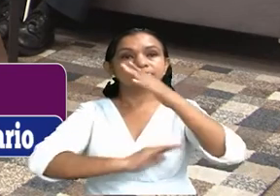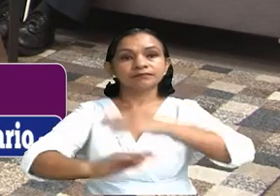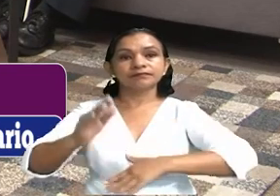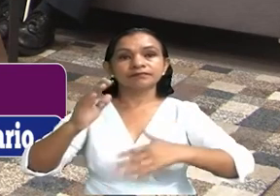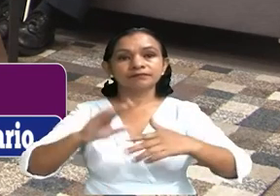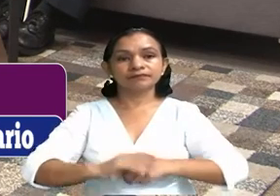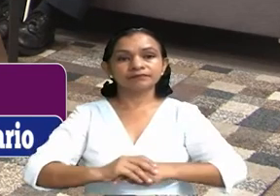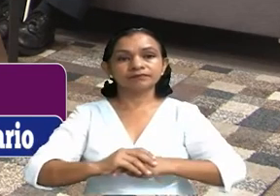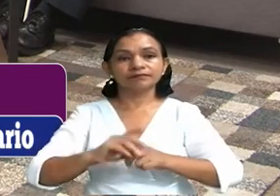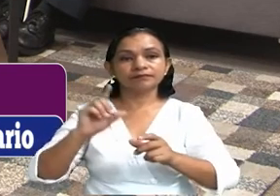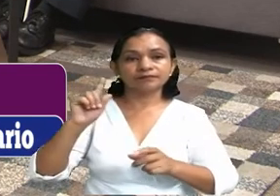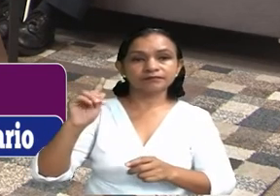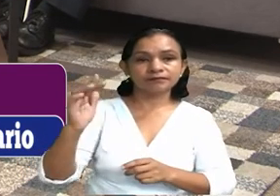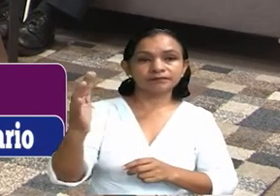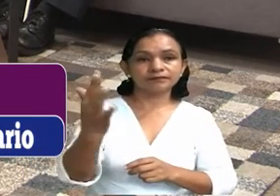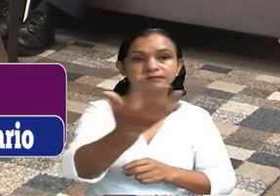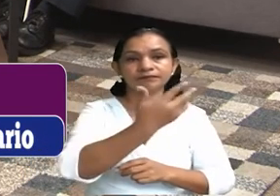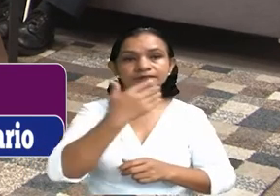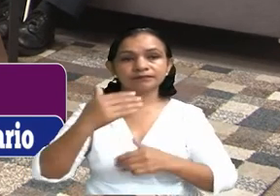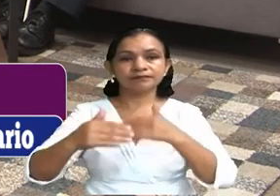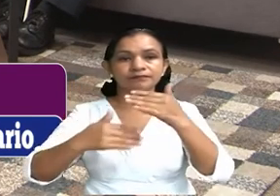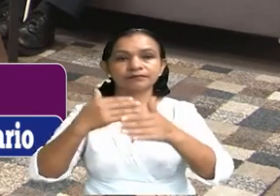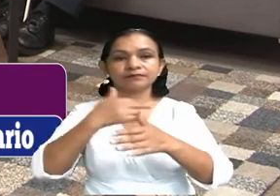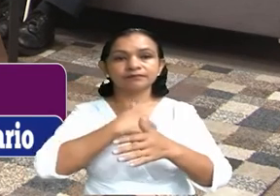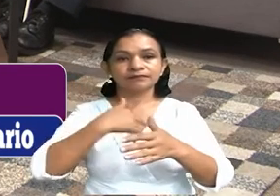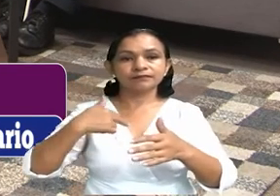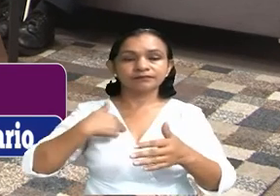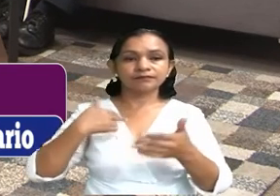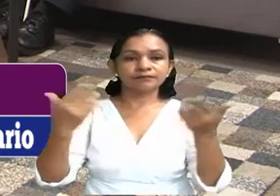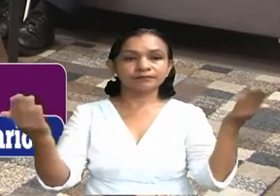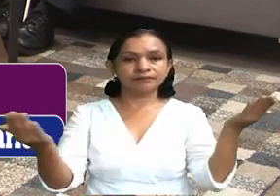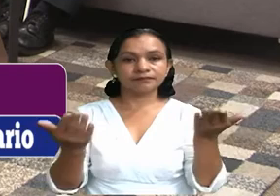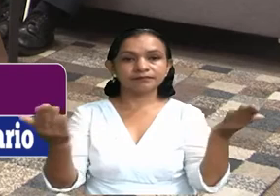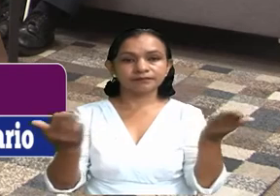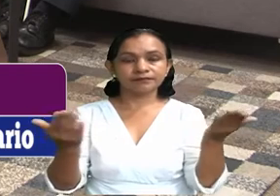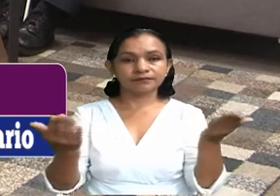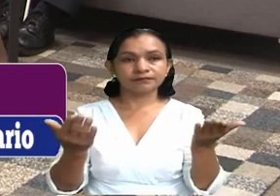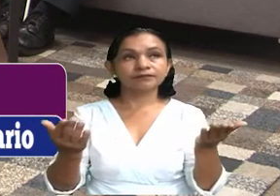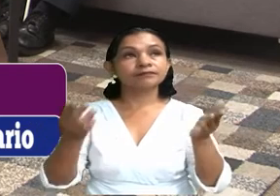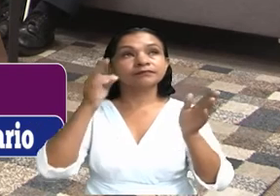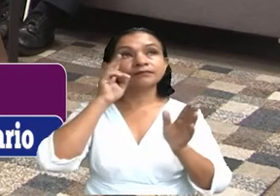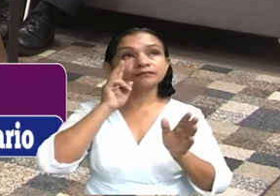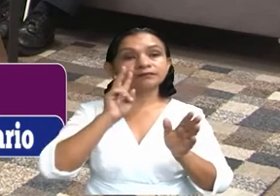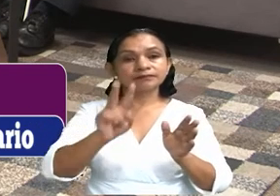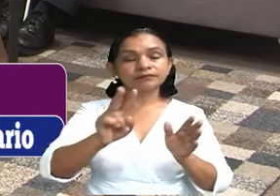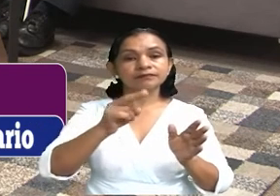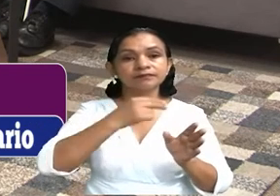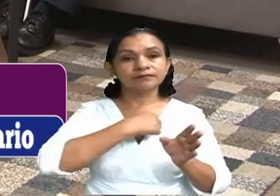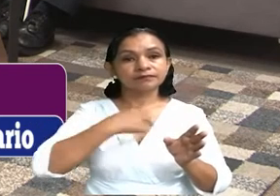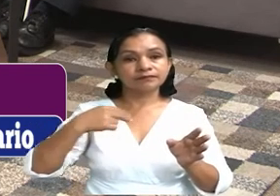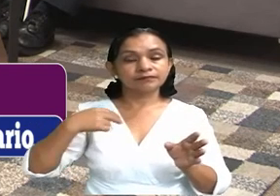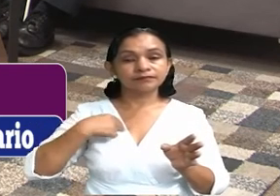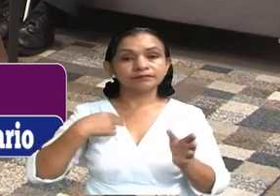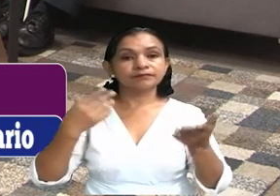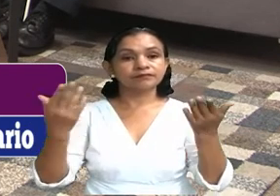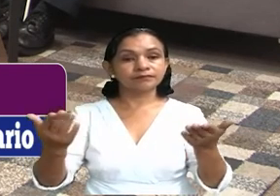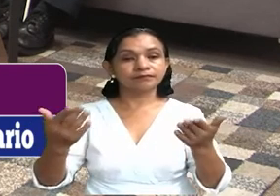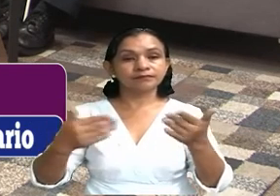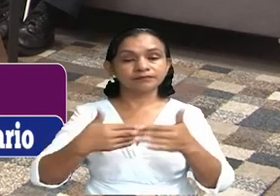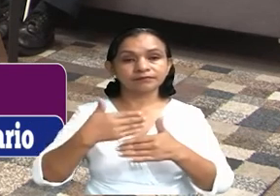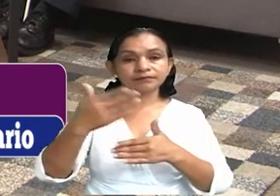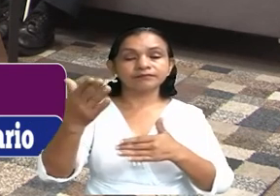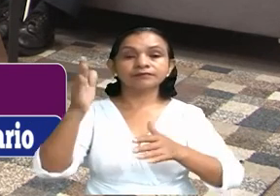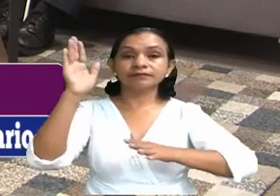Entonces, todos estos pasos se vienen dando a raíz de la generación o a raíz